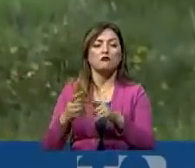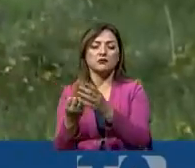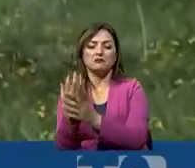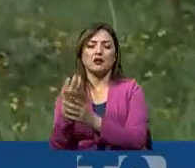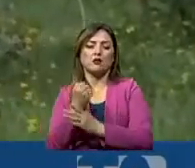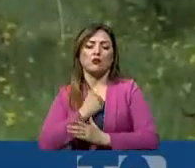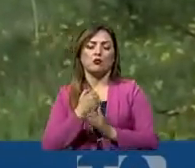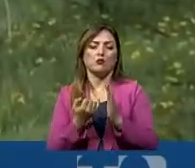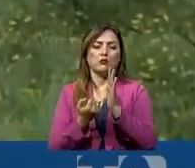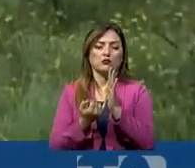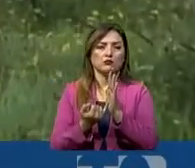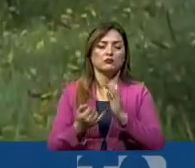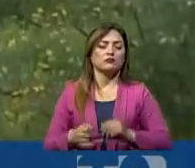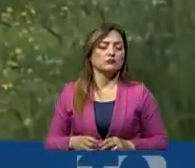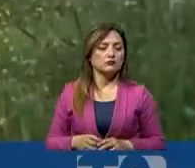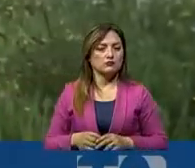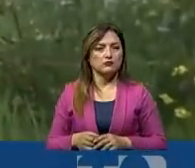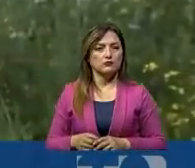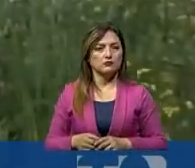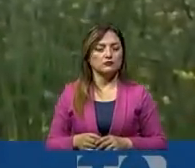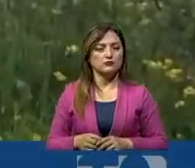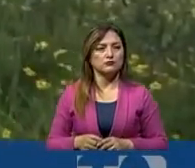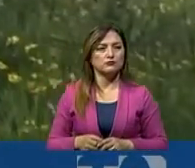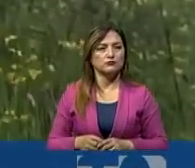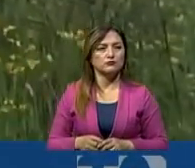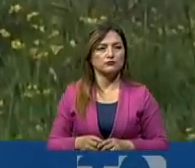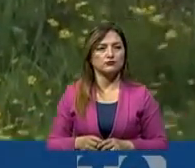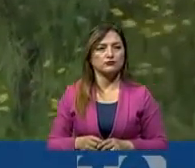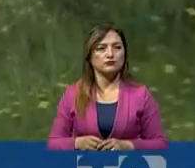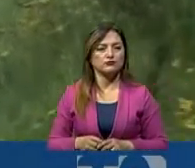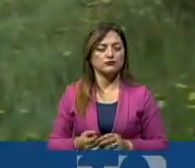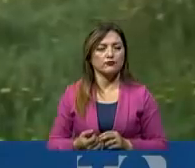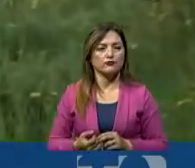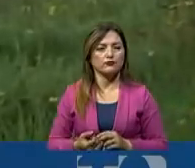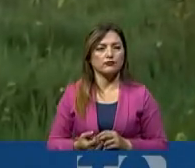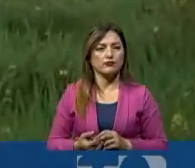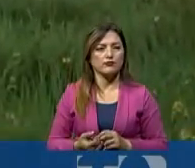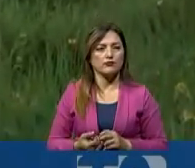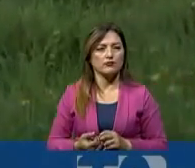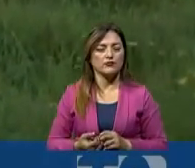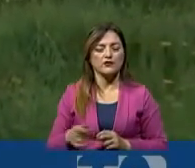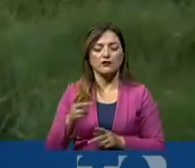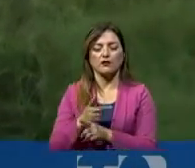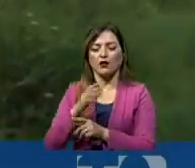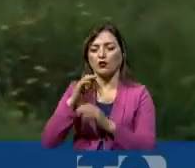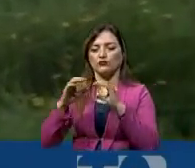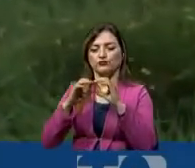endémicas. Y justamente por eso es que luce de esta manera. Vamos a hablar con el concejal Juan Manuel Carrión para que nos cuente cuál